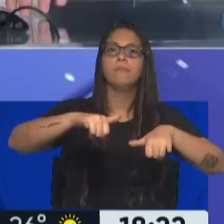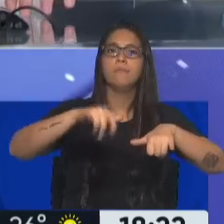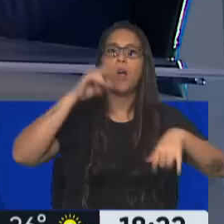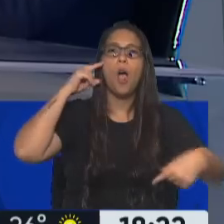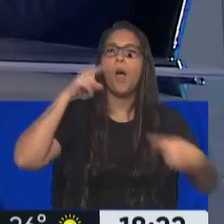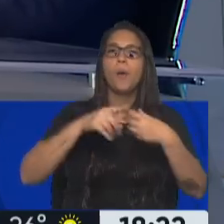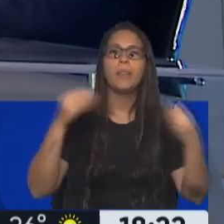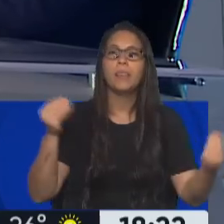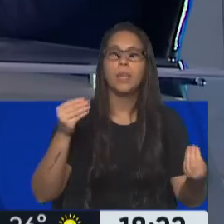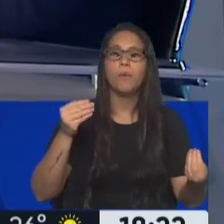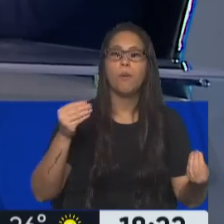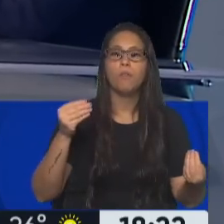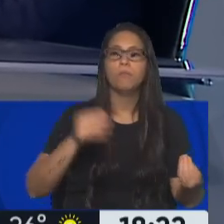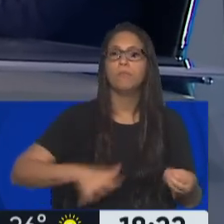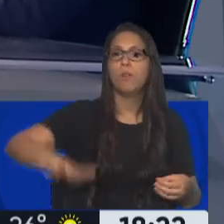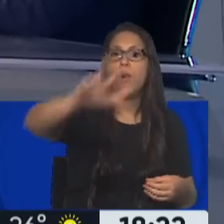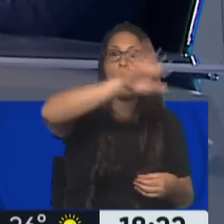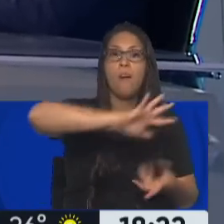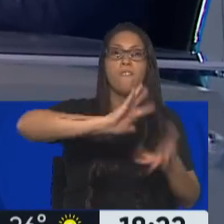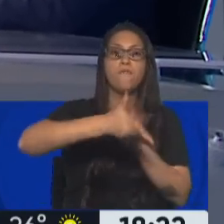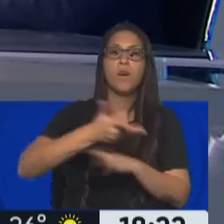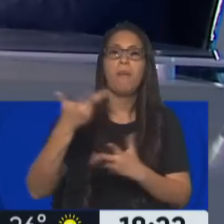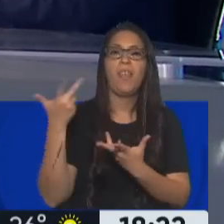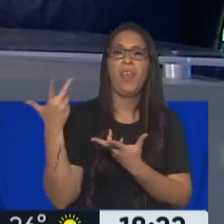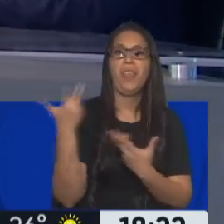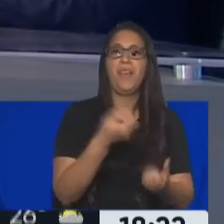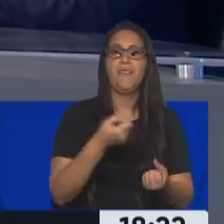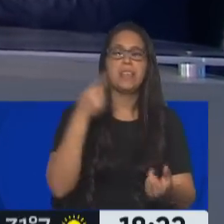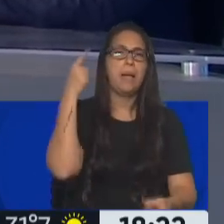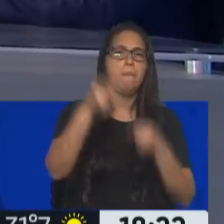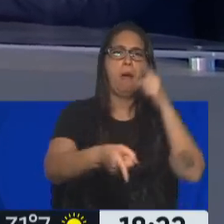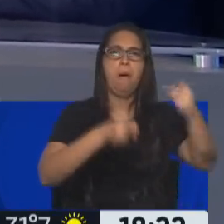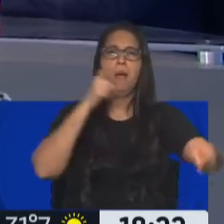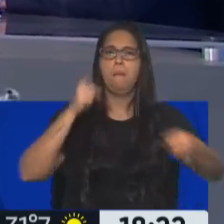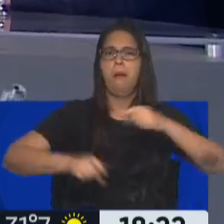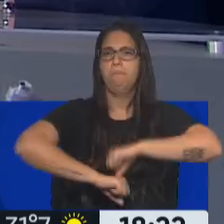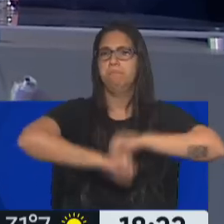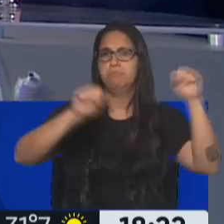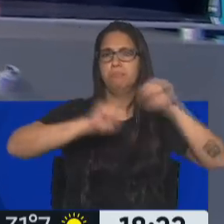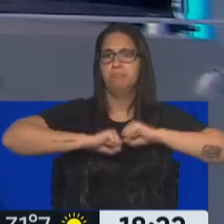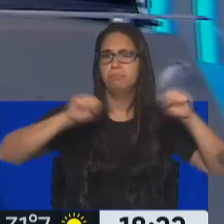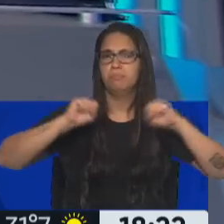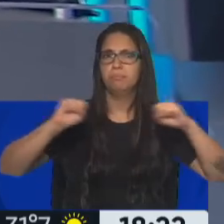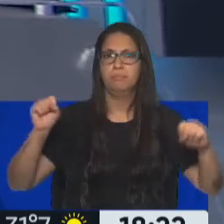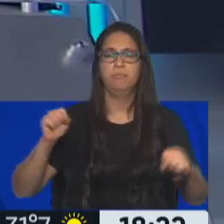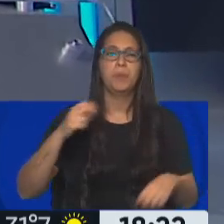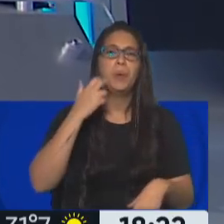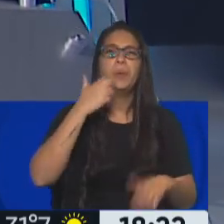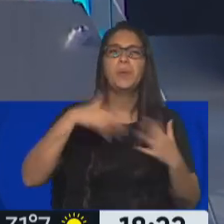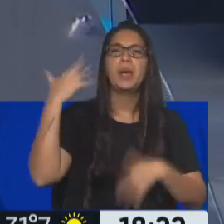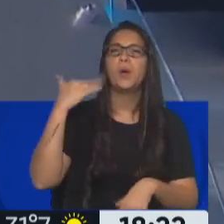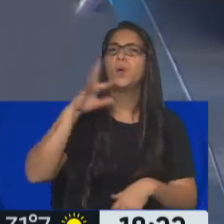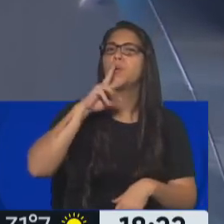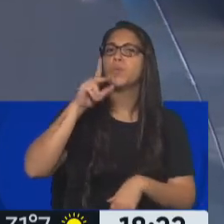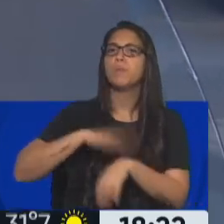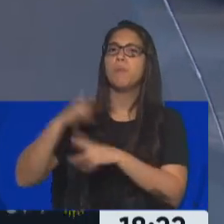objetivo destruir todas las capacidades de defensa que quedaban como remanentes del apoyo